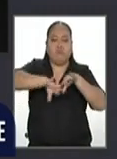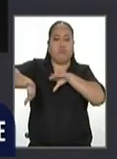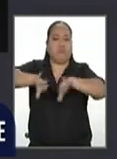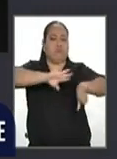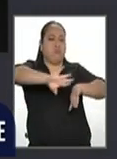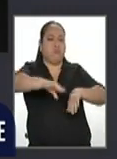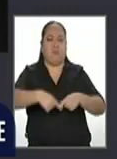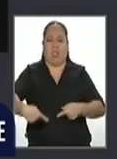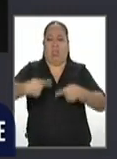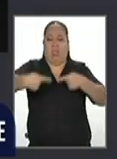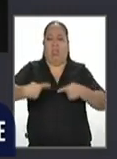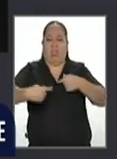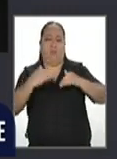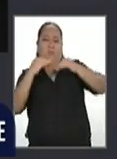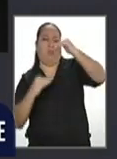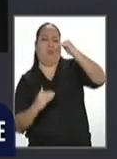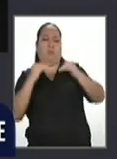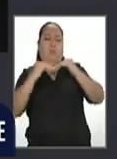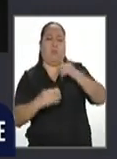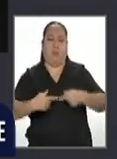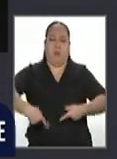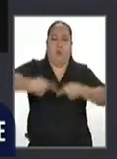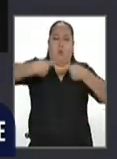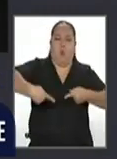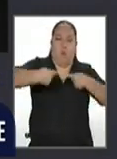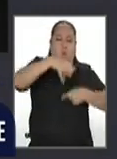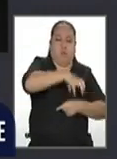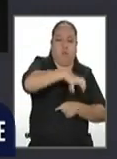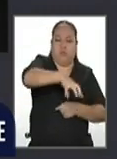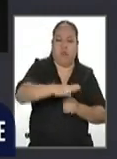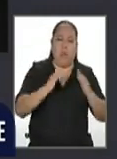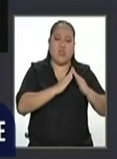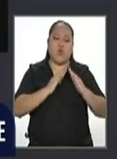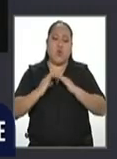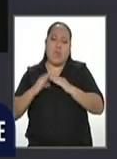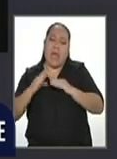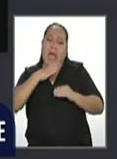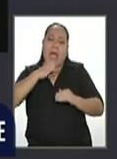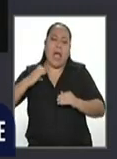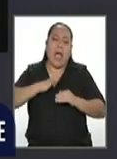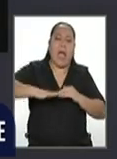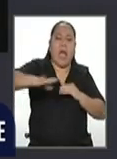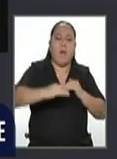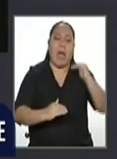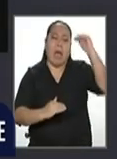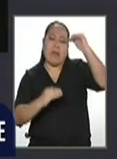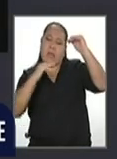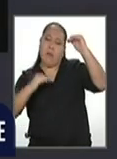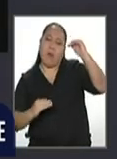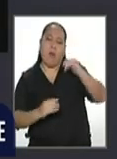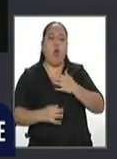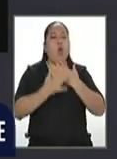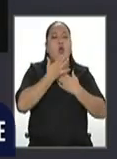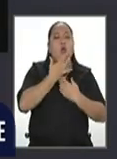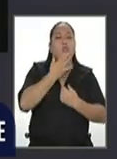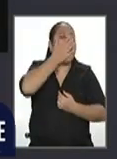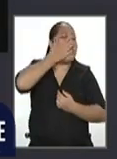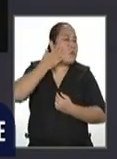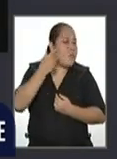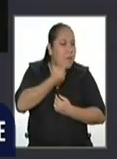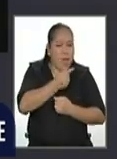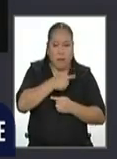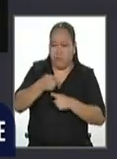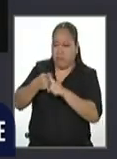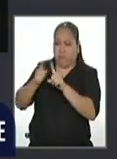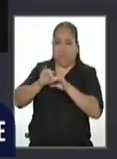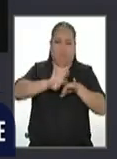lucha de clases, enfrentamiento de ciudad contra campo, arriba contra abajo, colores de piel contra otros. Nuestro